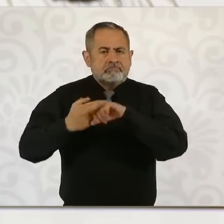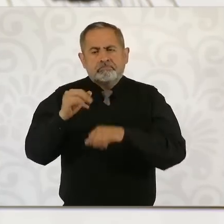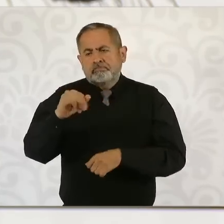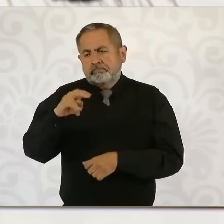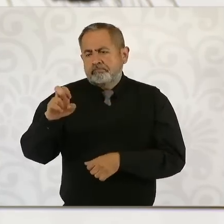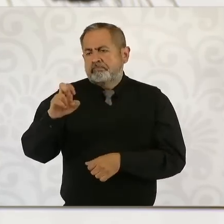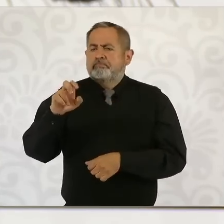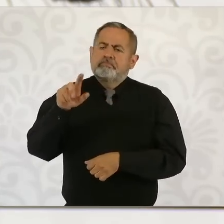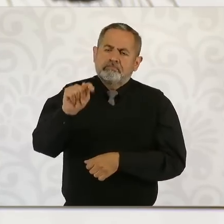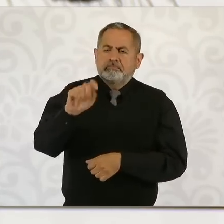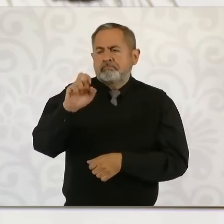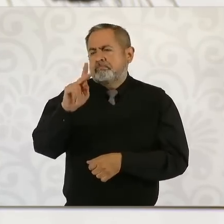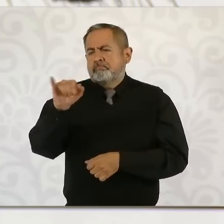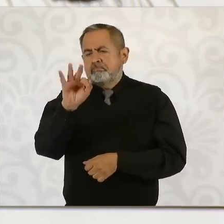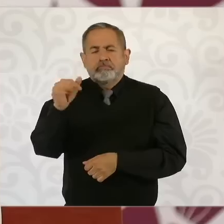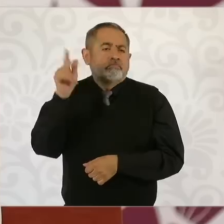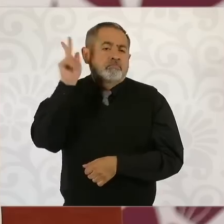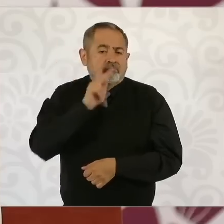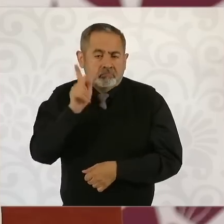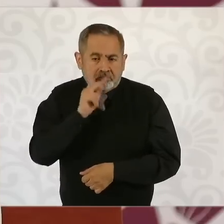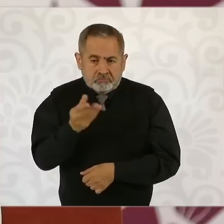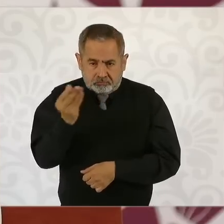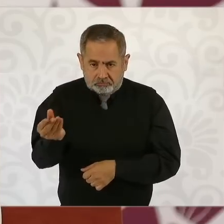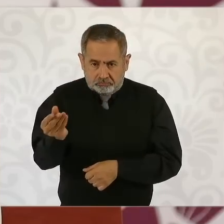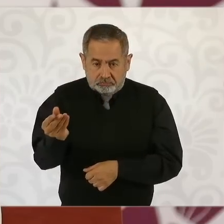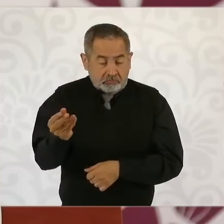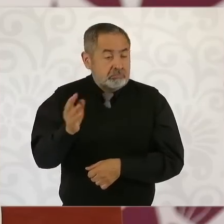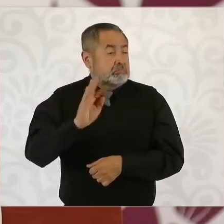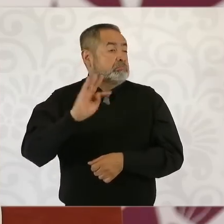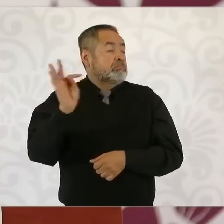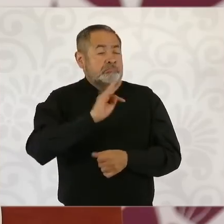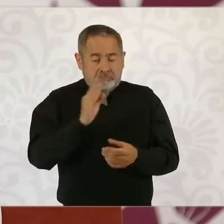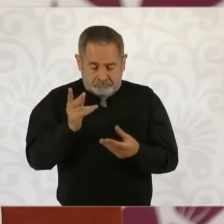y si hay una presunta